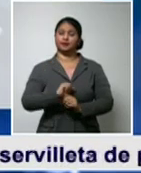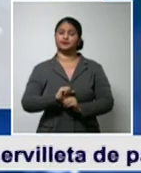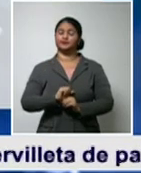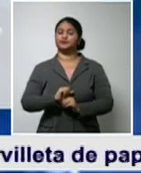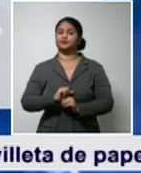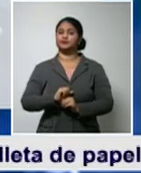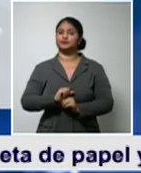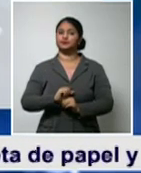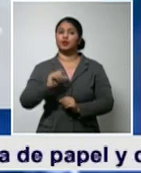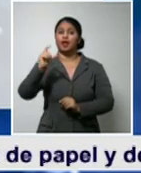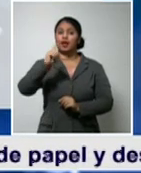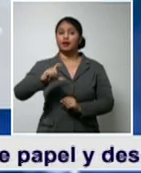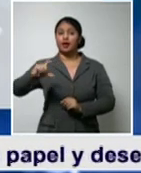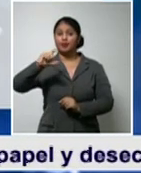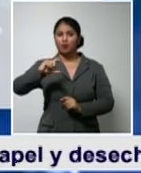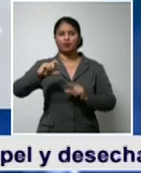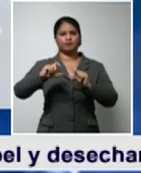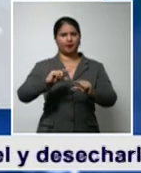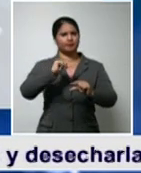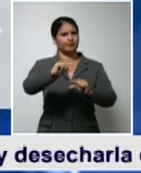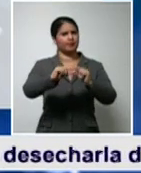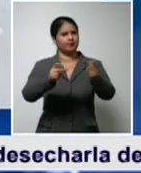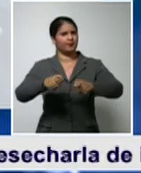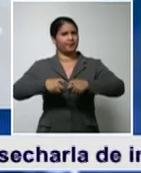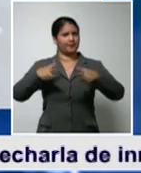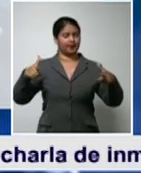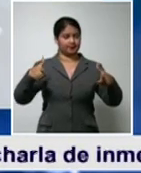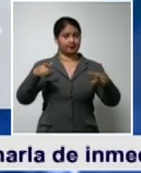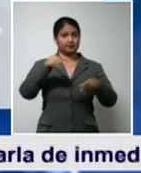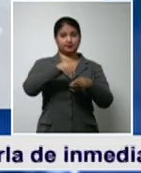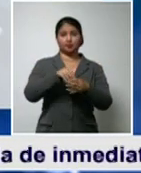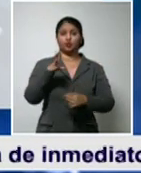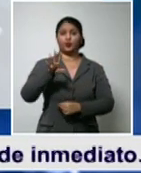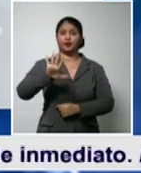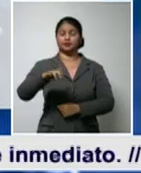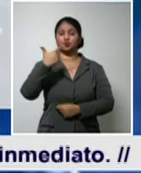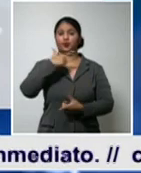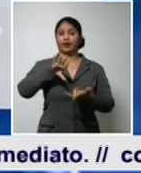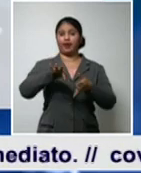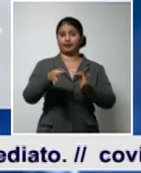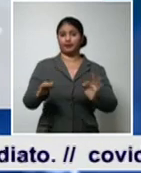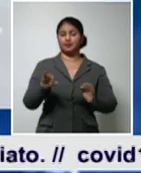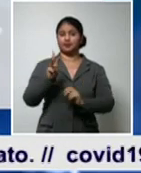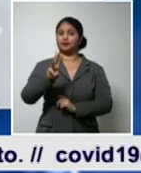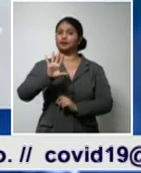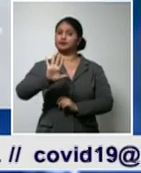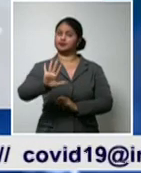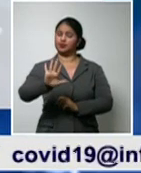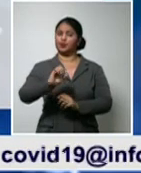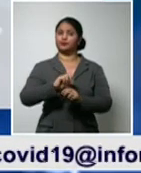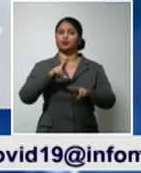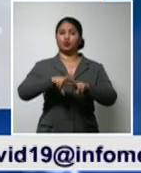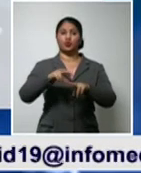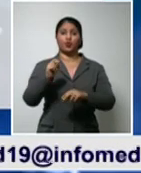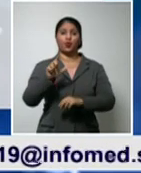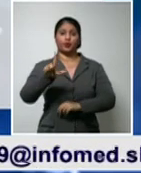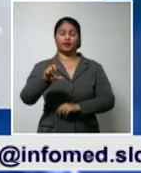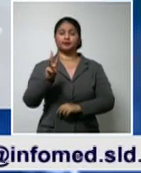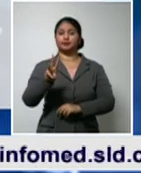ido incrementando, 45, Artemisa 35, Holguín